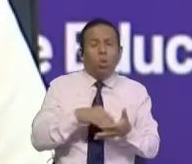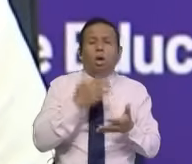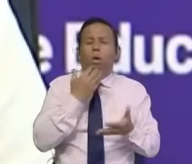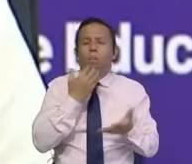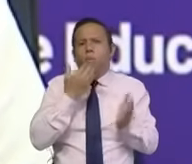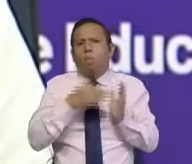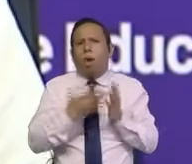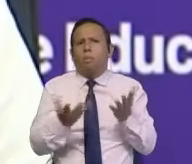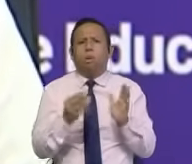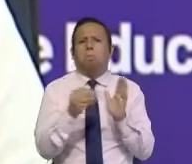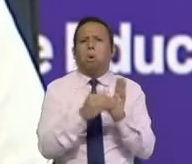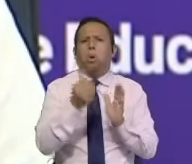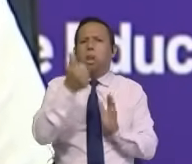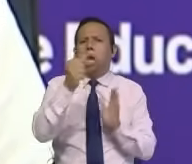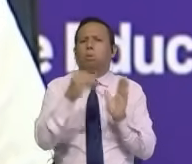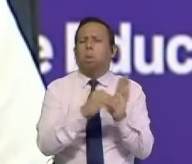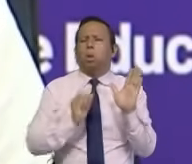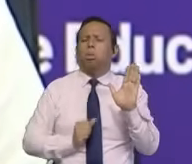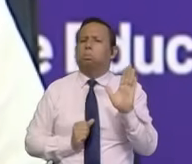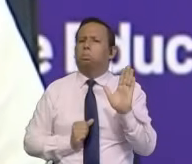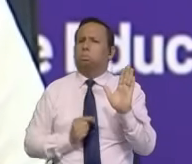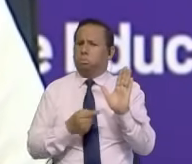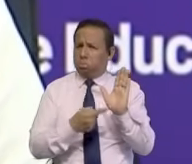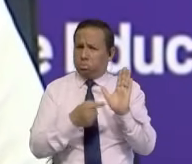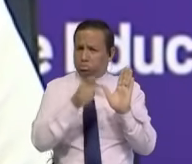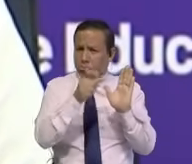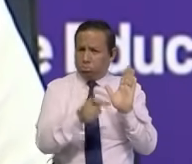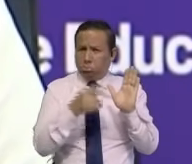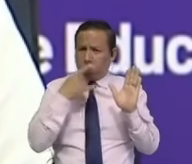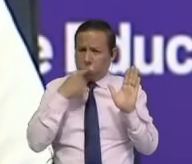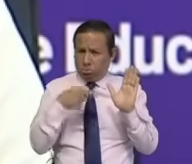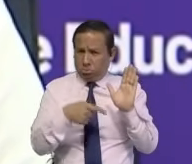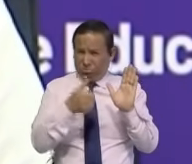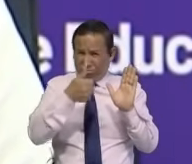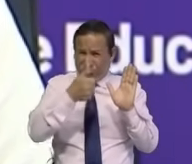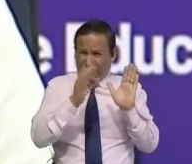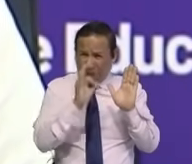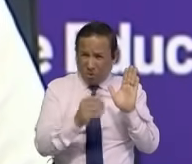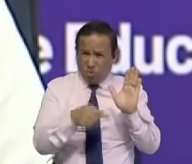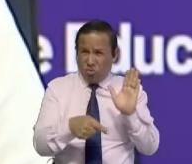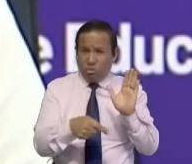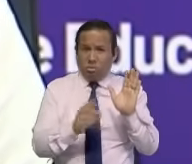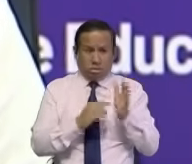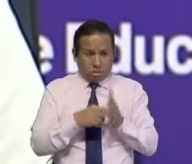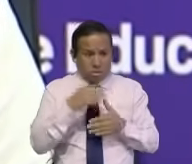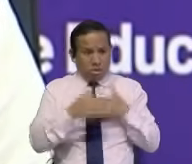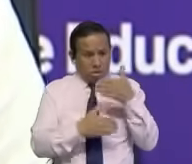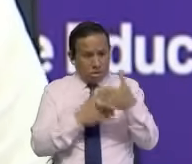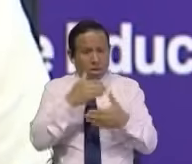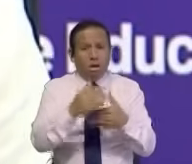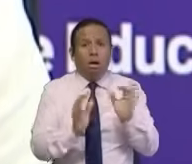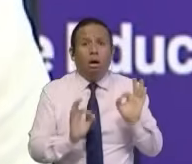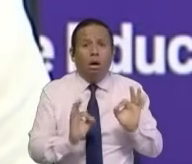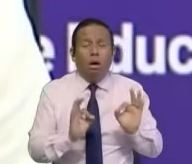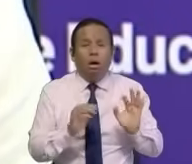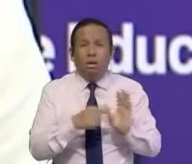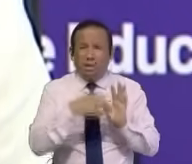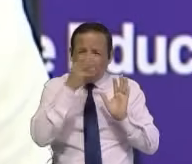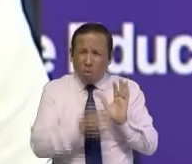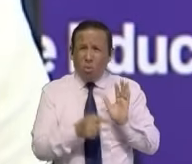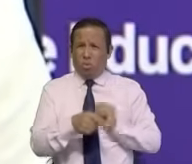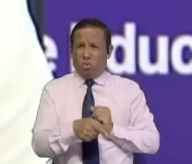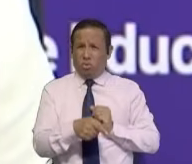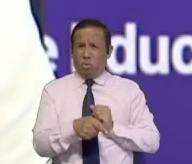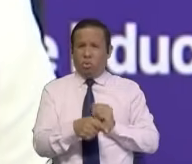en calificación, pero no necesariamente estamos asegurando que ese niño o niña realmente haya obtenido